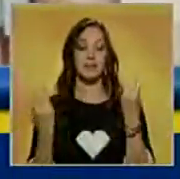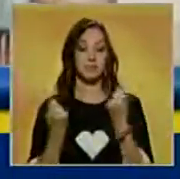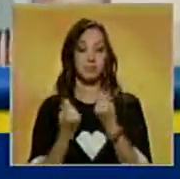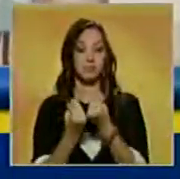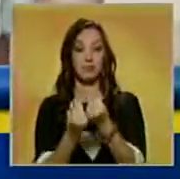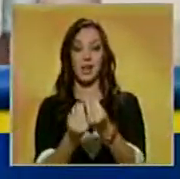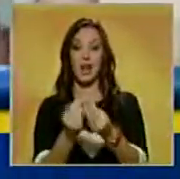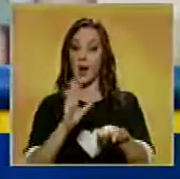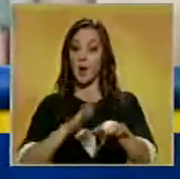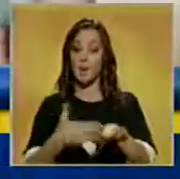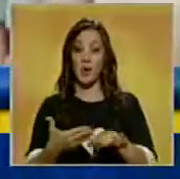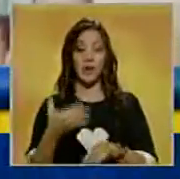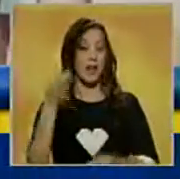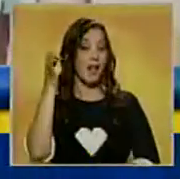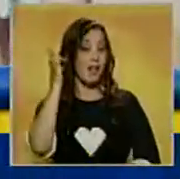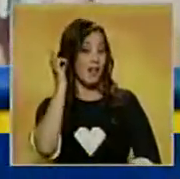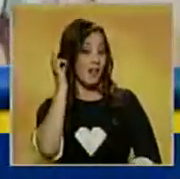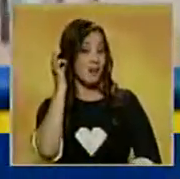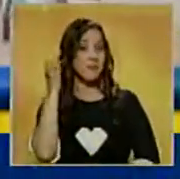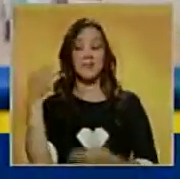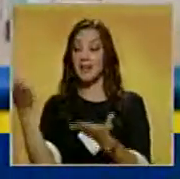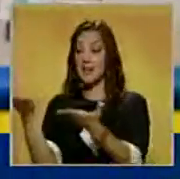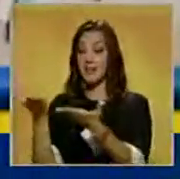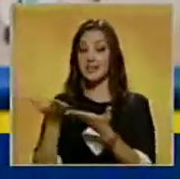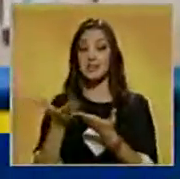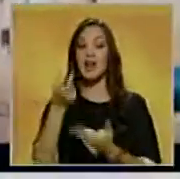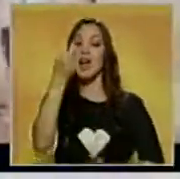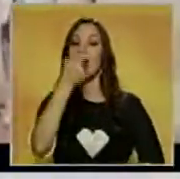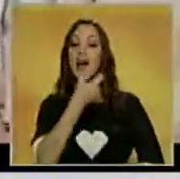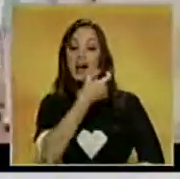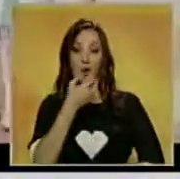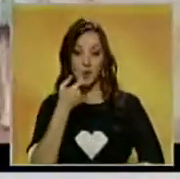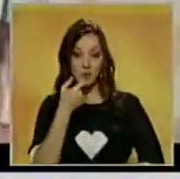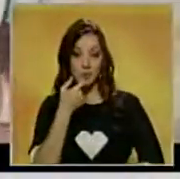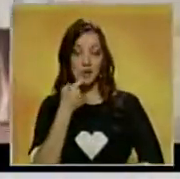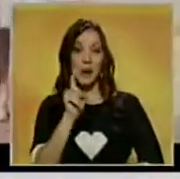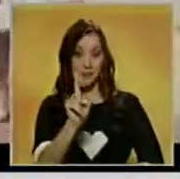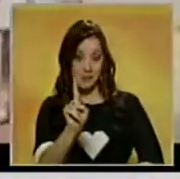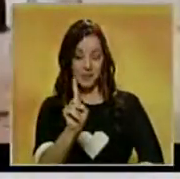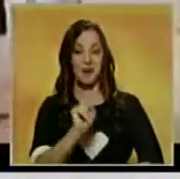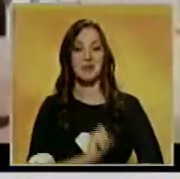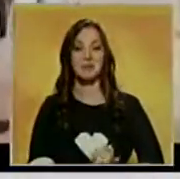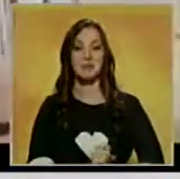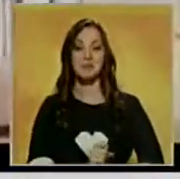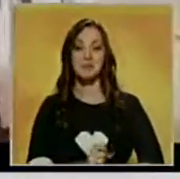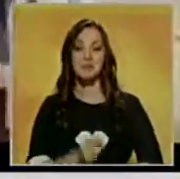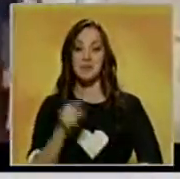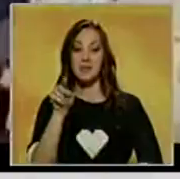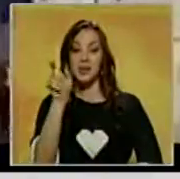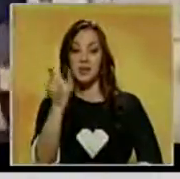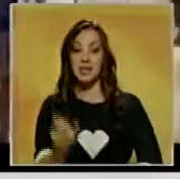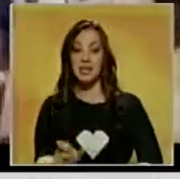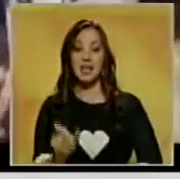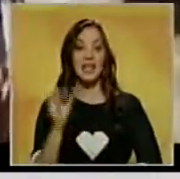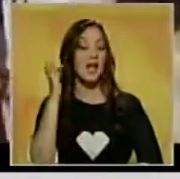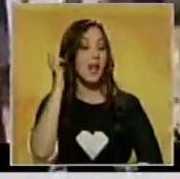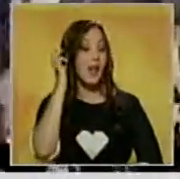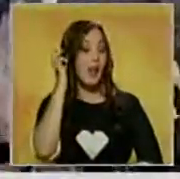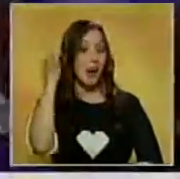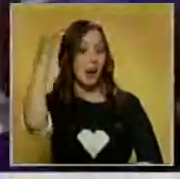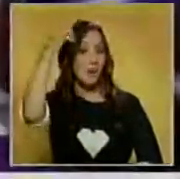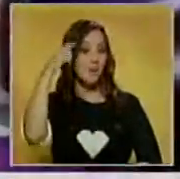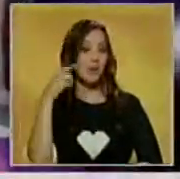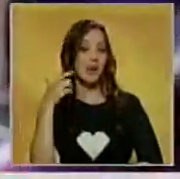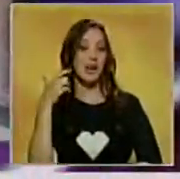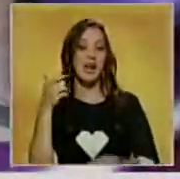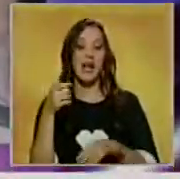pues la princesa de Asturias recibía su primera comunión. Sin embargo, aunque la protagonista indiscutible de la jornada ha sido Leonor,